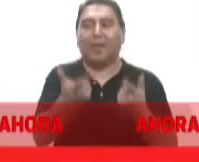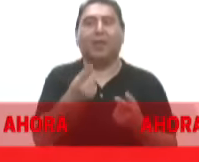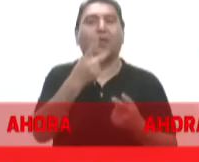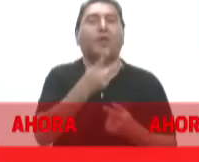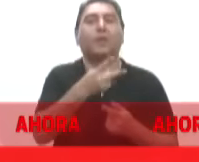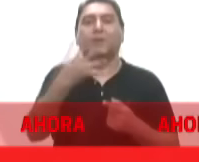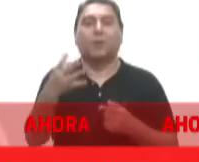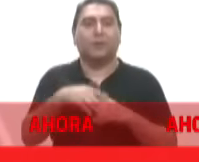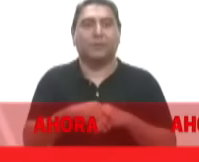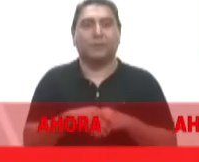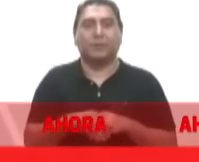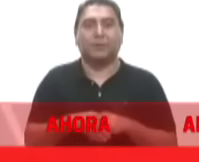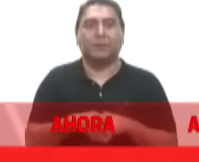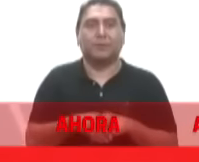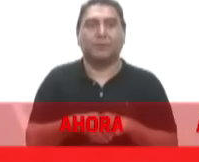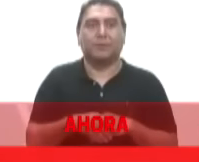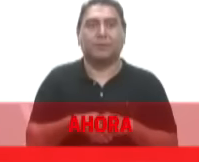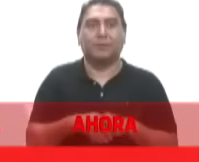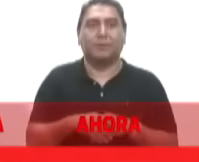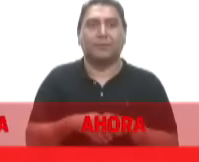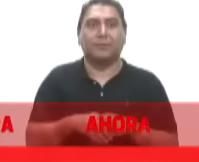24.